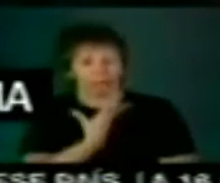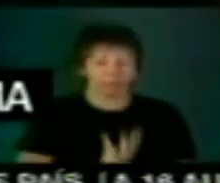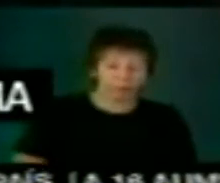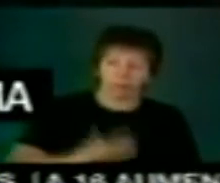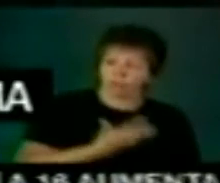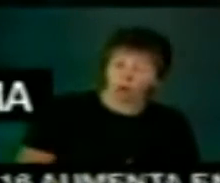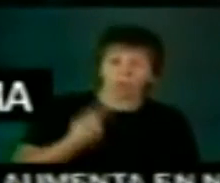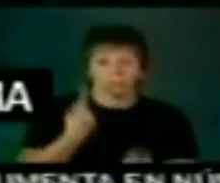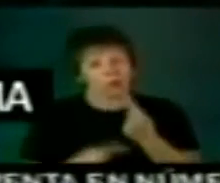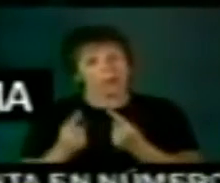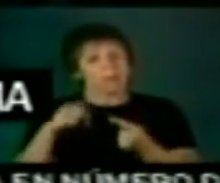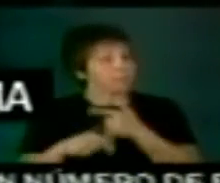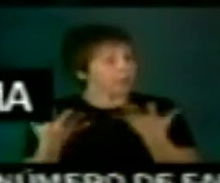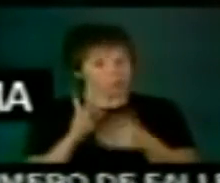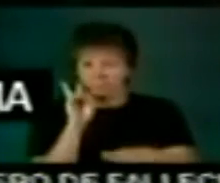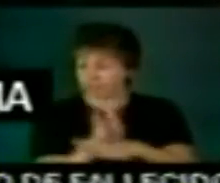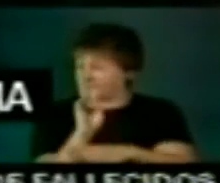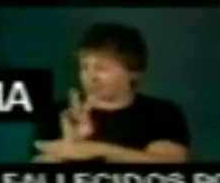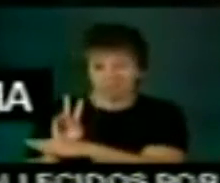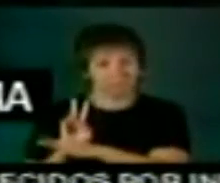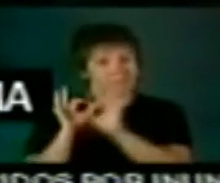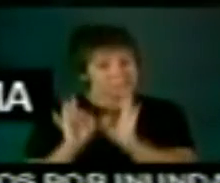cruel con otros.